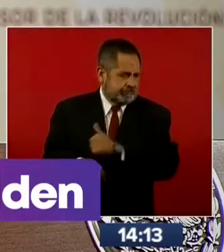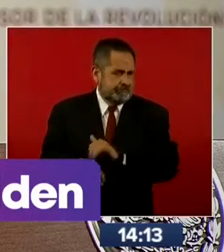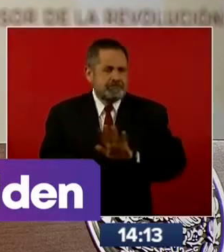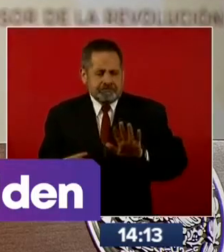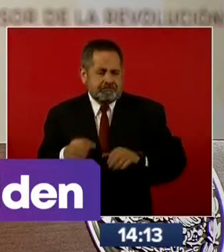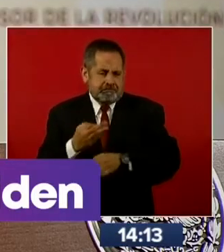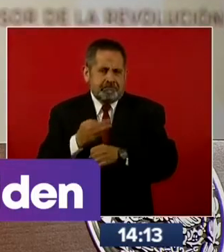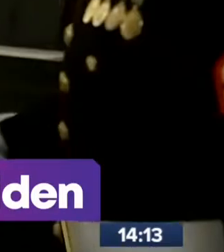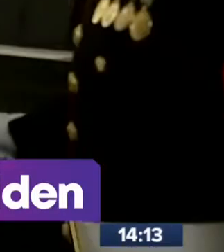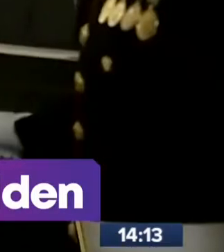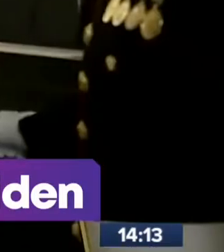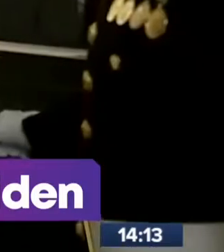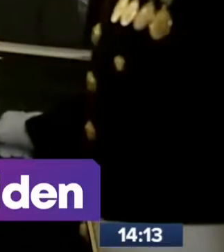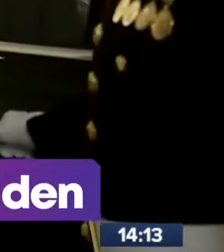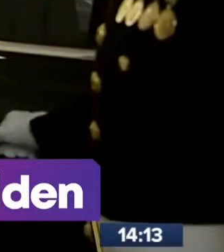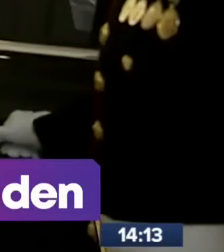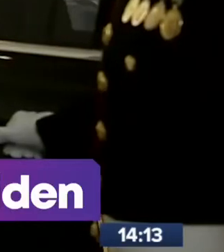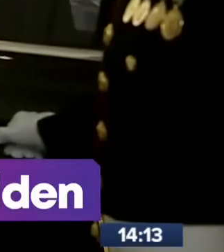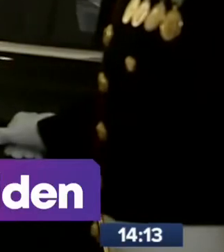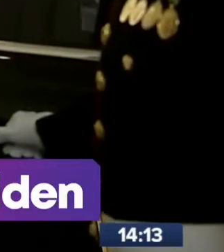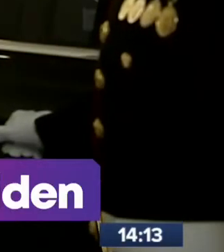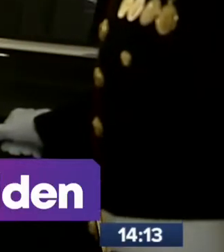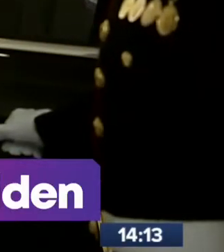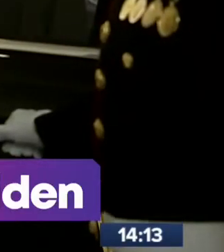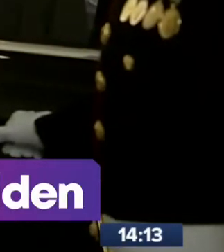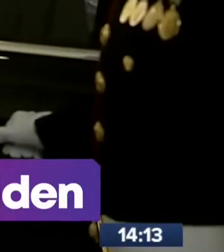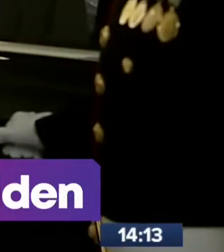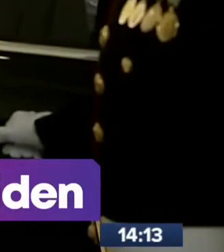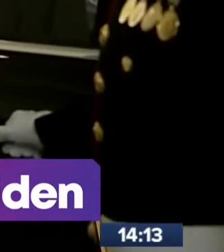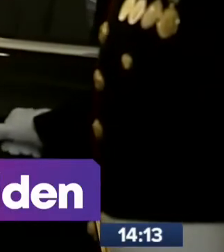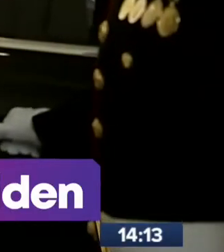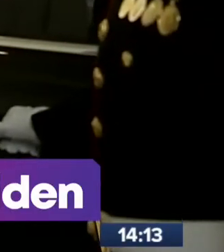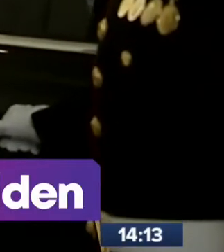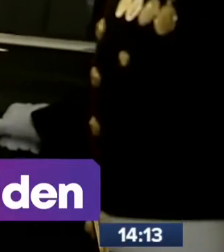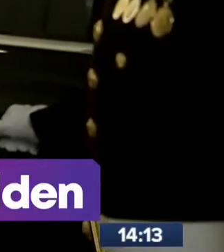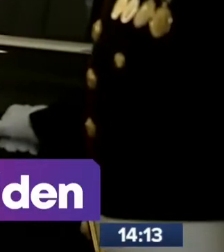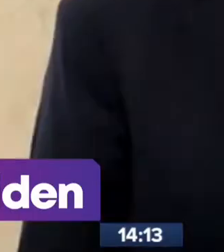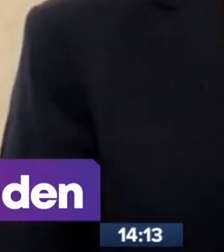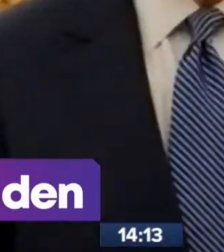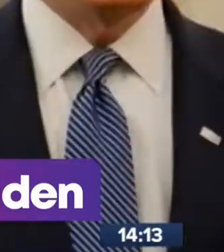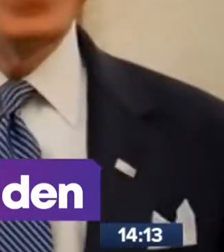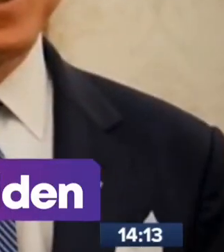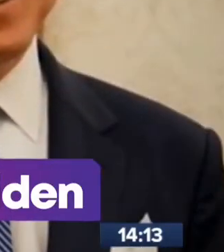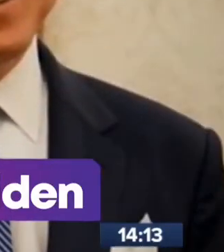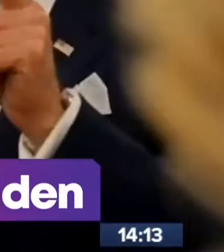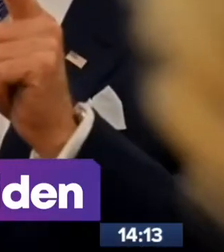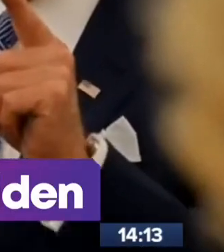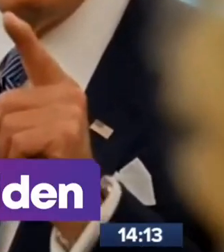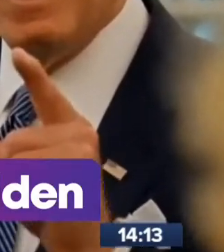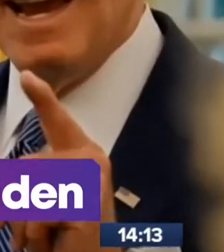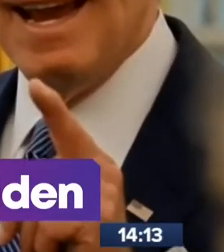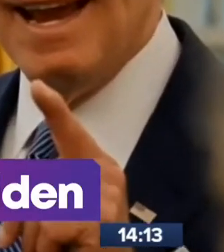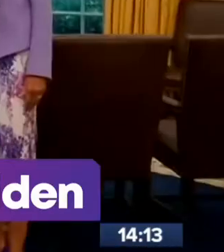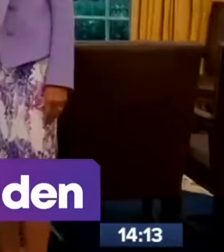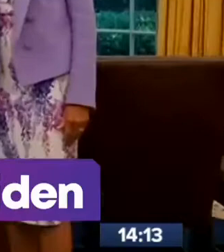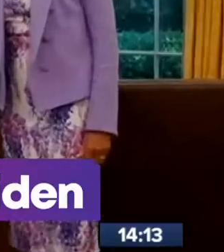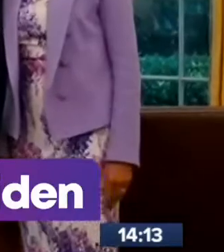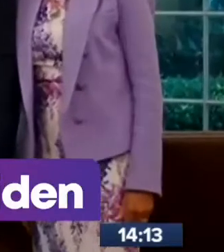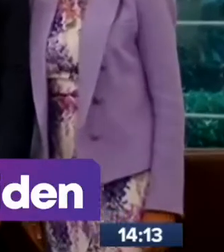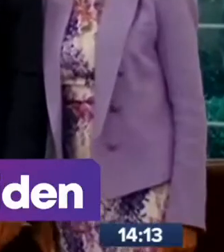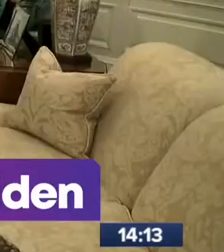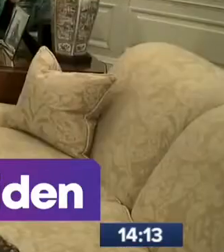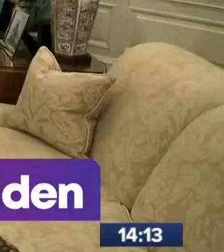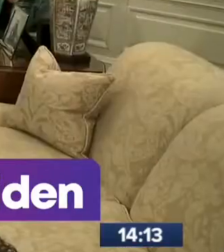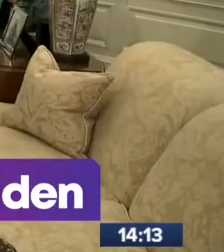fue bien recibida su propuesta de incrementar el número de visas temporales para trabajadores mexicanos que arriben a Estados Unidos. Negó que el gobierno